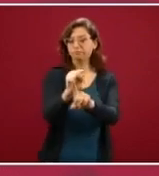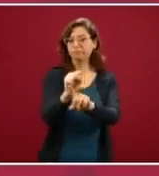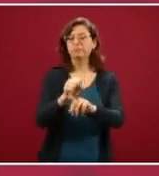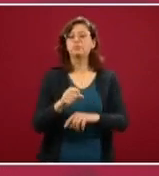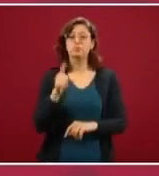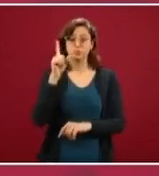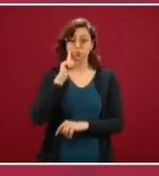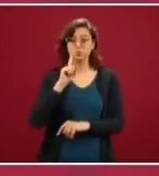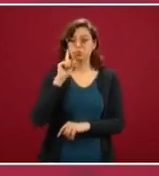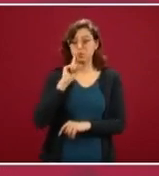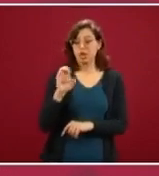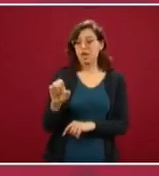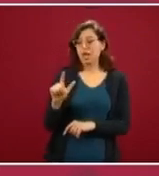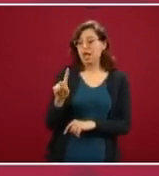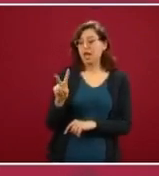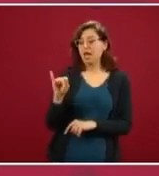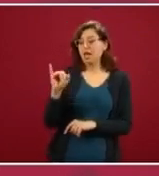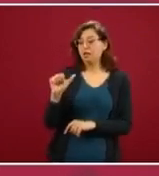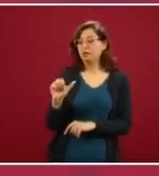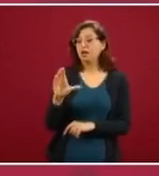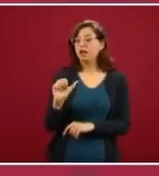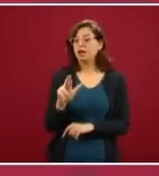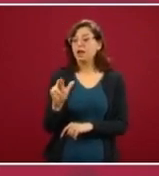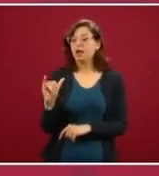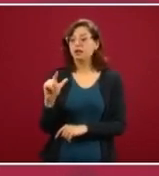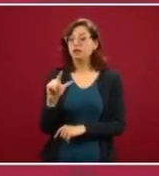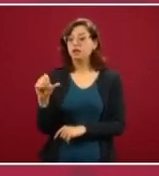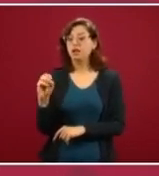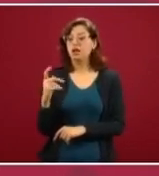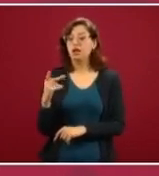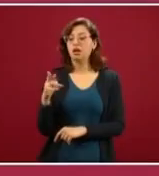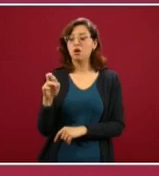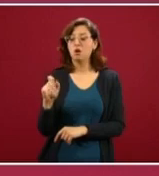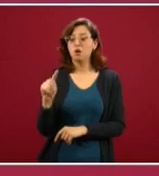Elvia Carrillo Puerto pues fue de